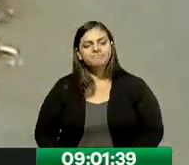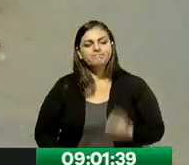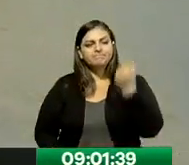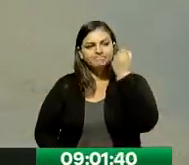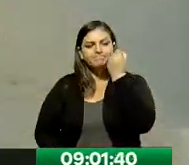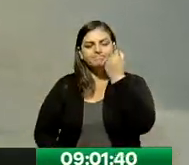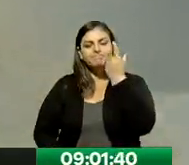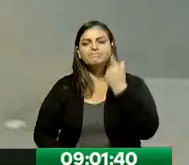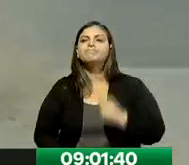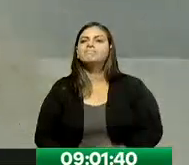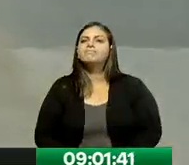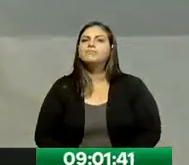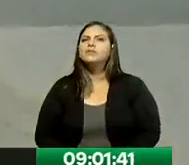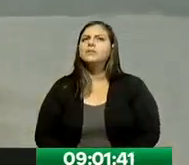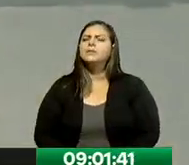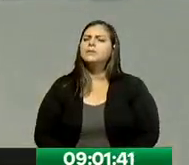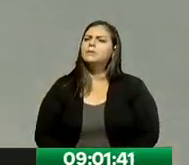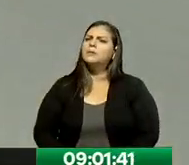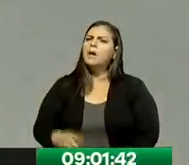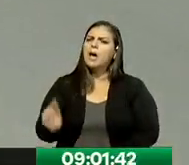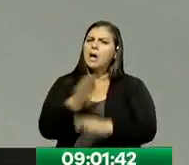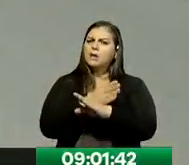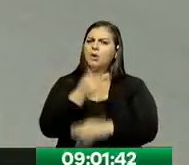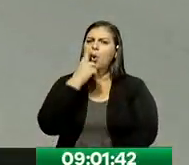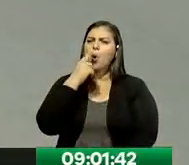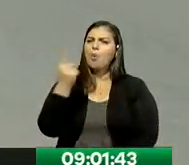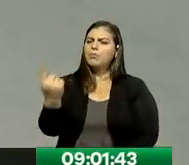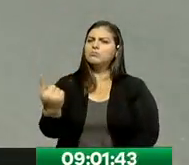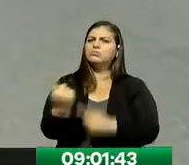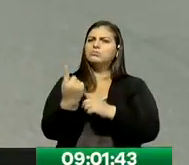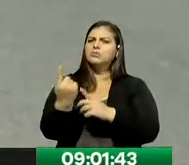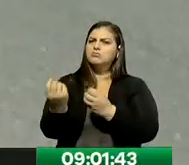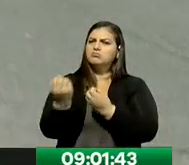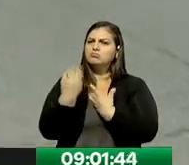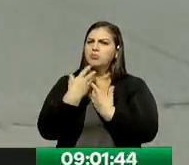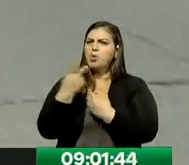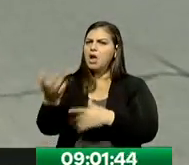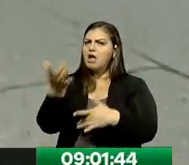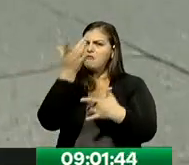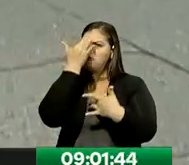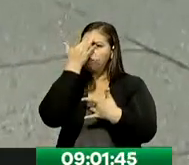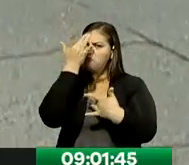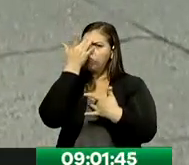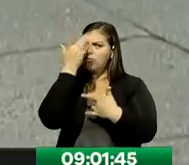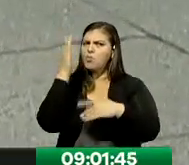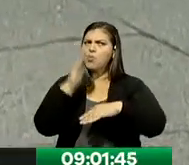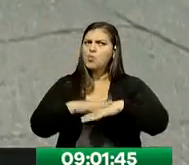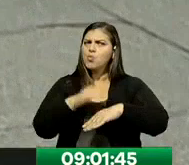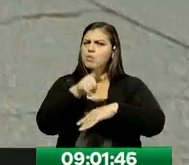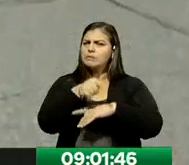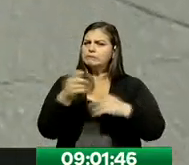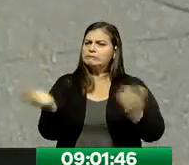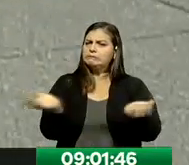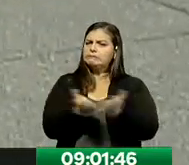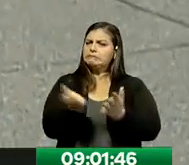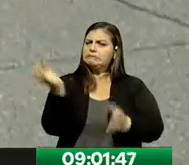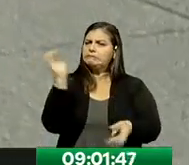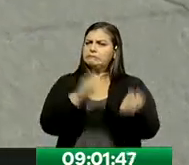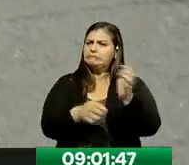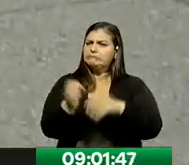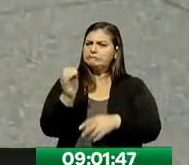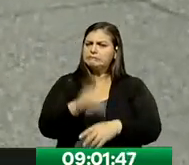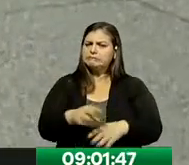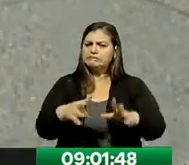nuestros televidentes, conversamos con un señor que dice, ¿sabes qué? Me está afectando mi salud. Y eso sucede. Nosotros aquí hemos comido